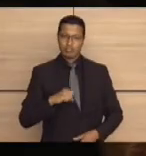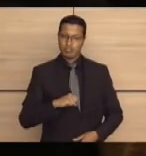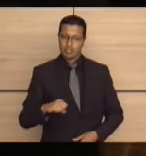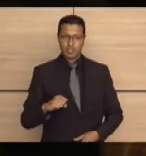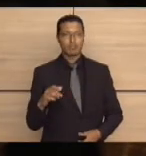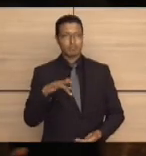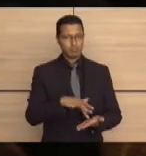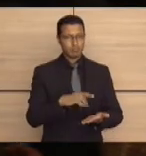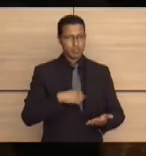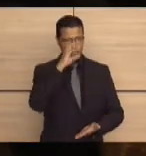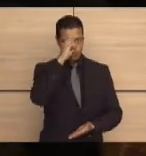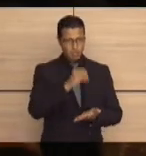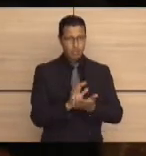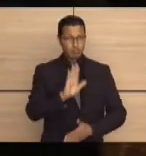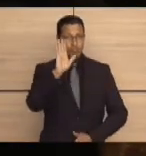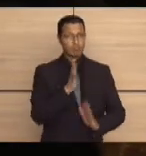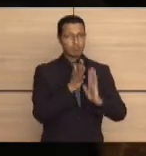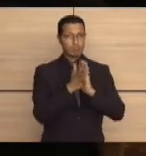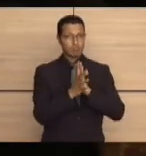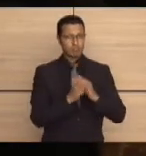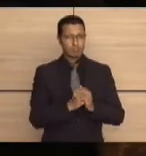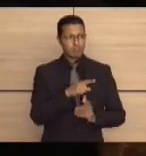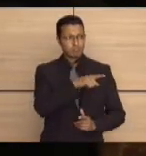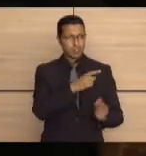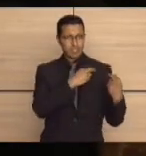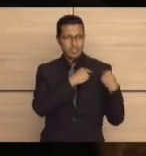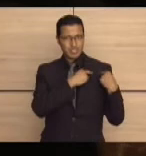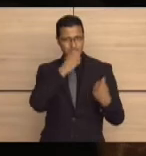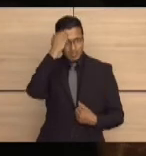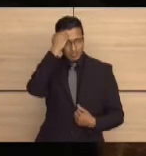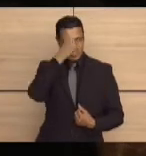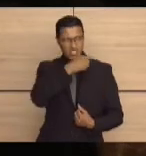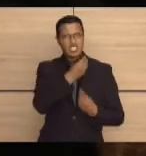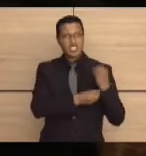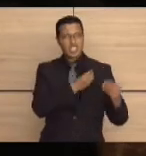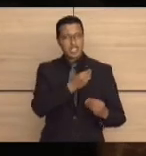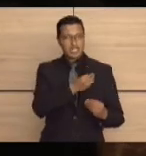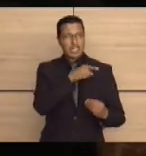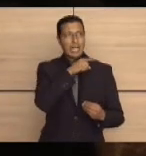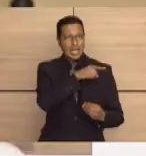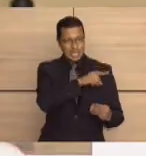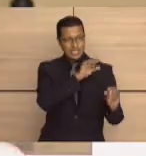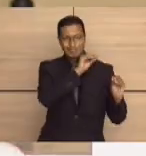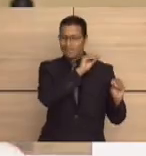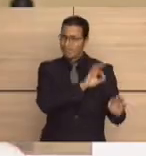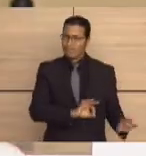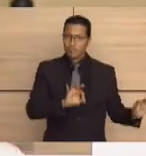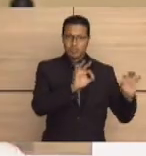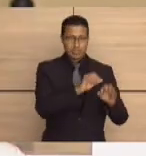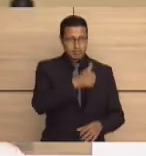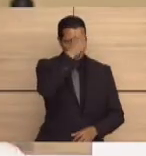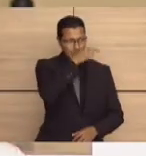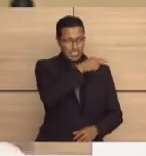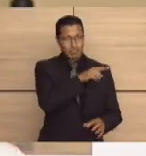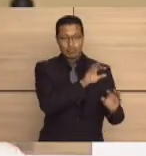participar. Debemos entender que la labor docente, la labor de los profesores, es el pilar fundamental de la educación. Es esencial